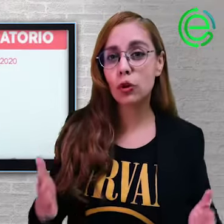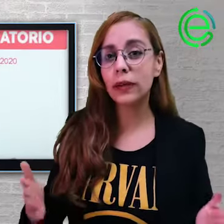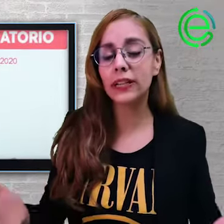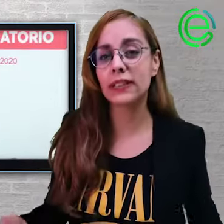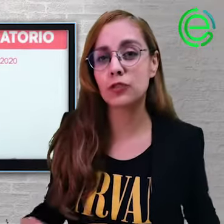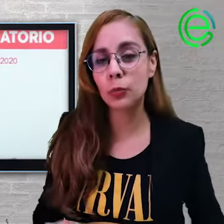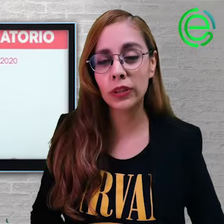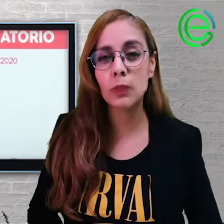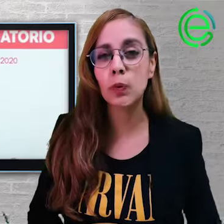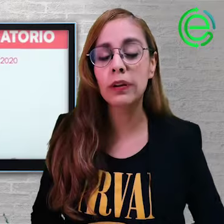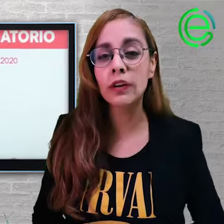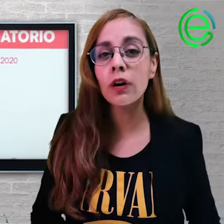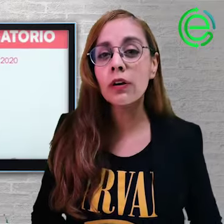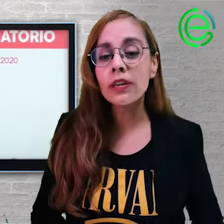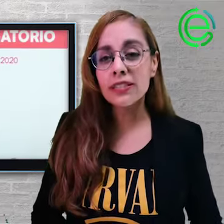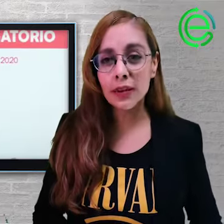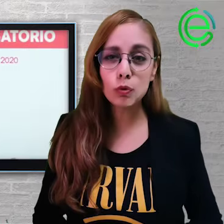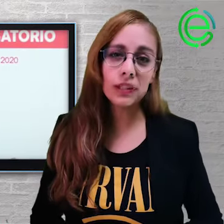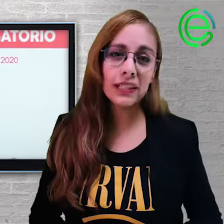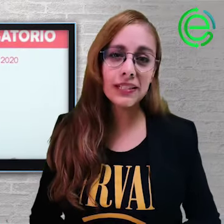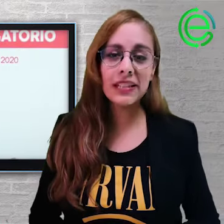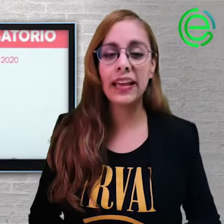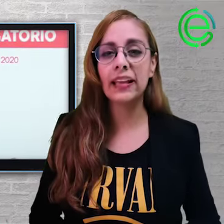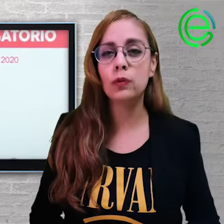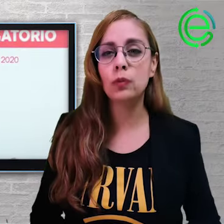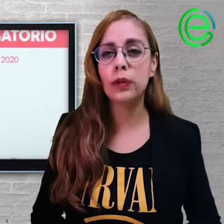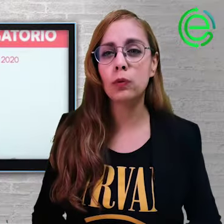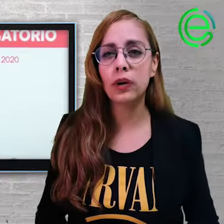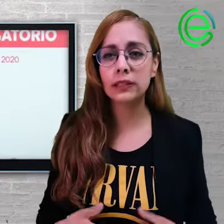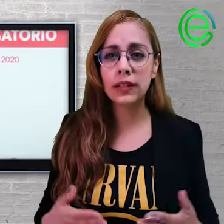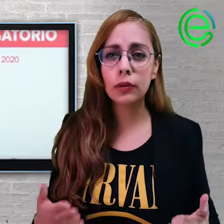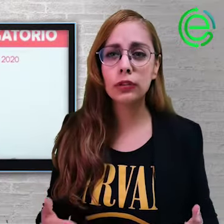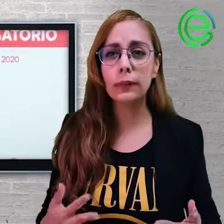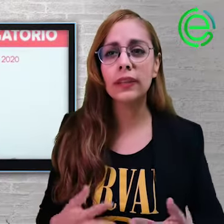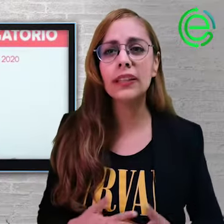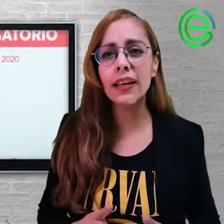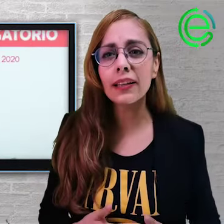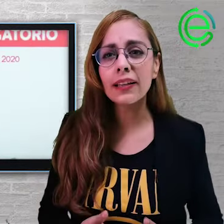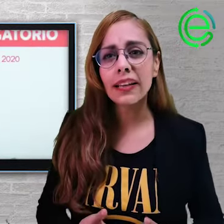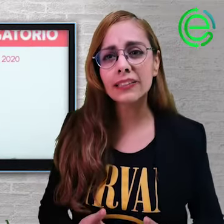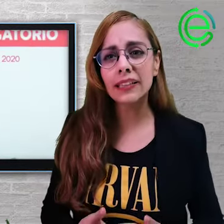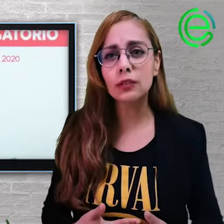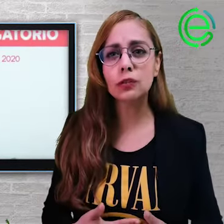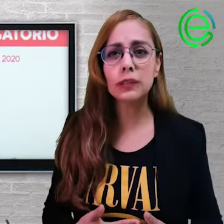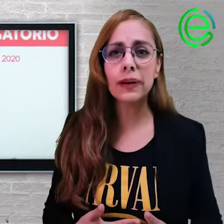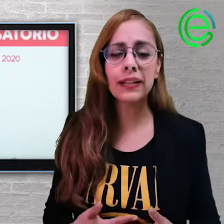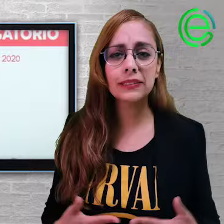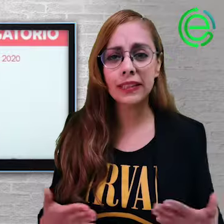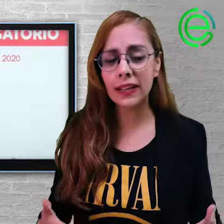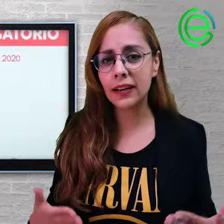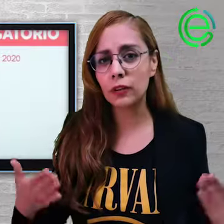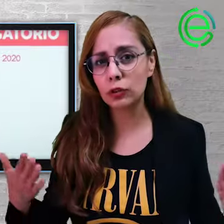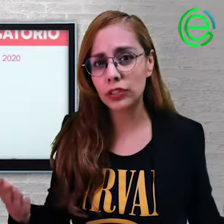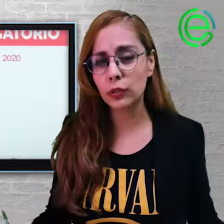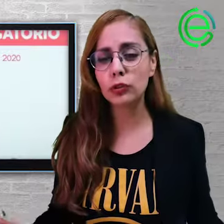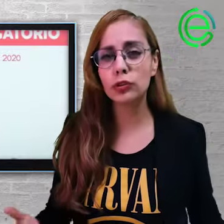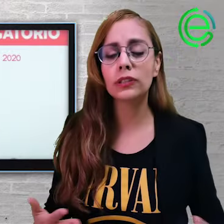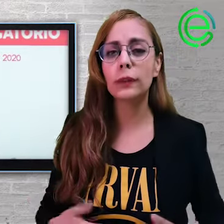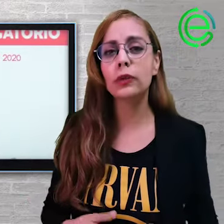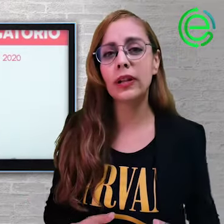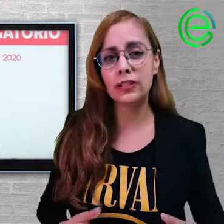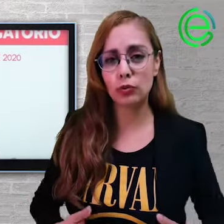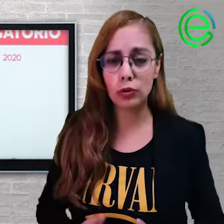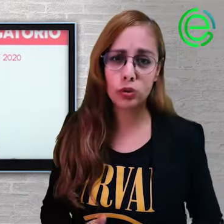en comercios como en el transporte público se utilice el cubrebocas. La otra medida es que no se van a cerrar los